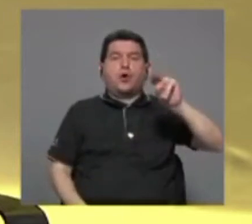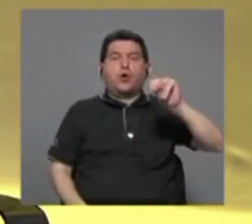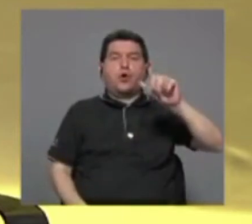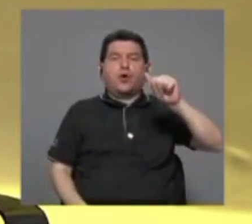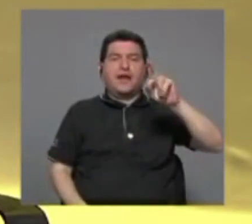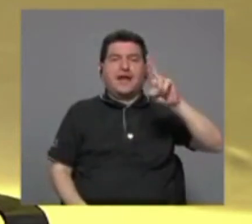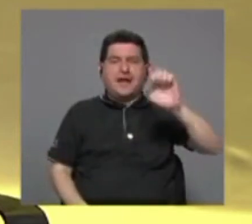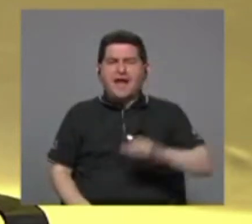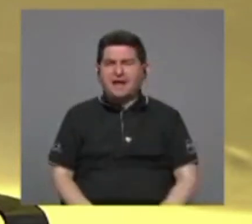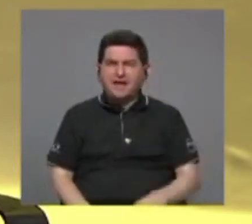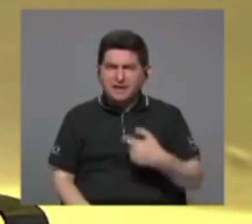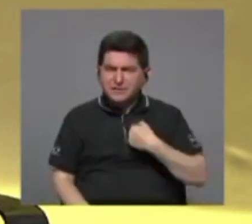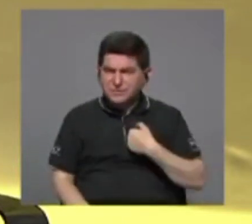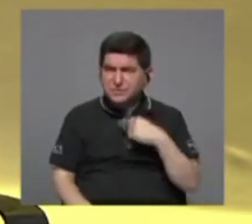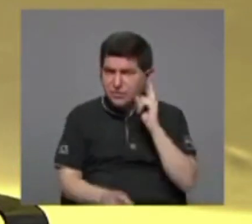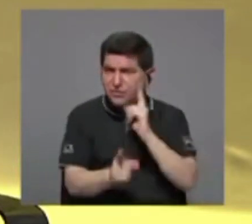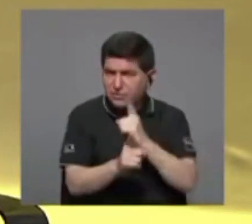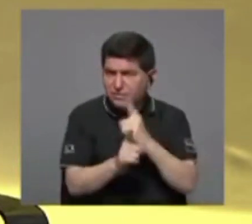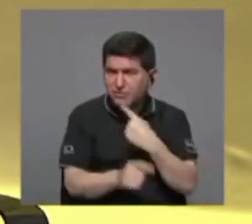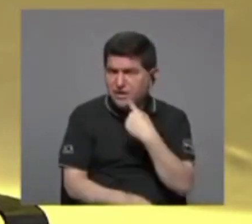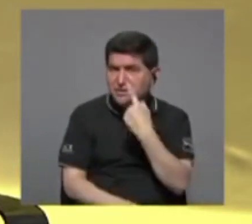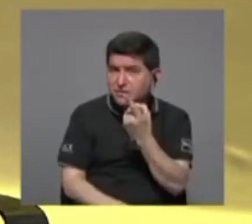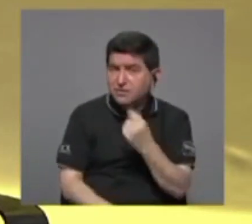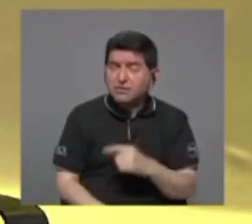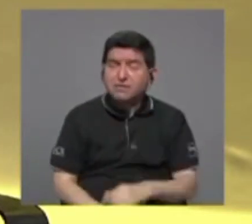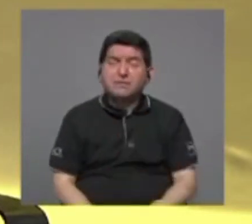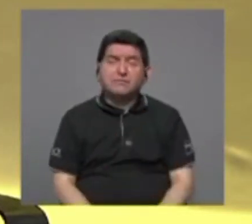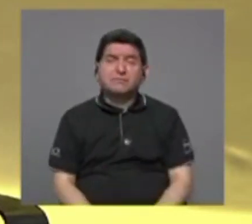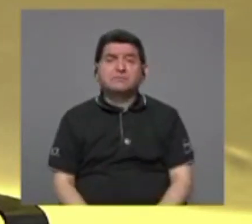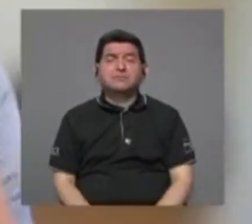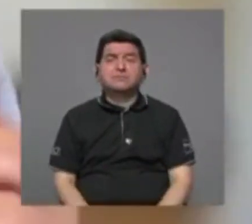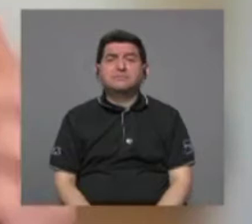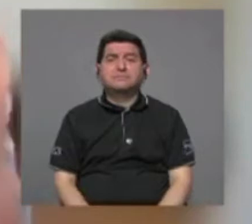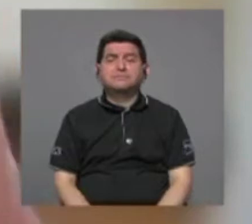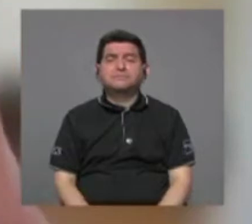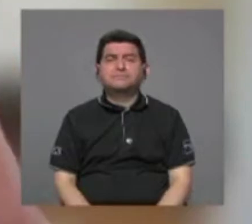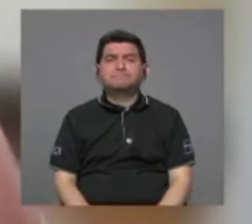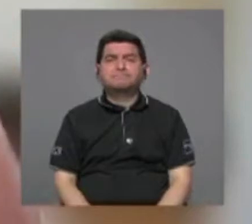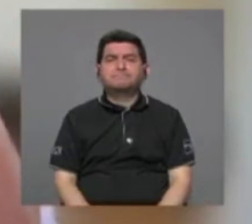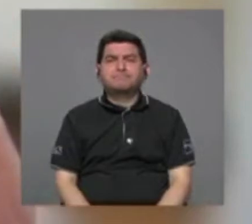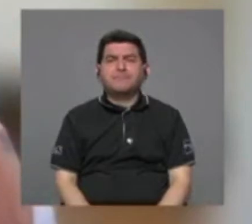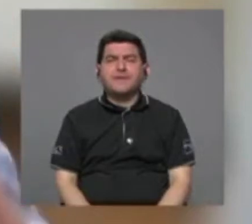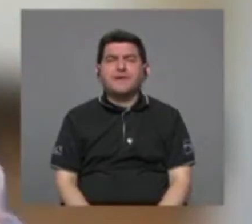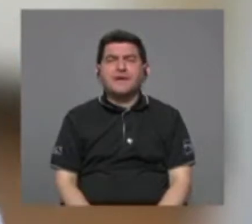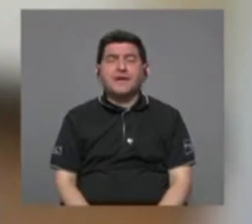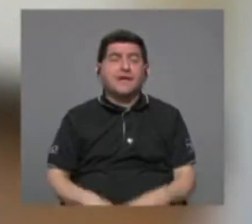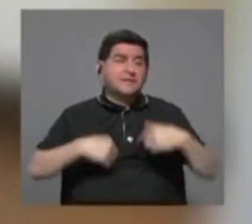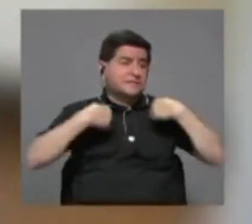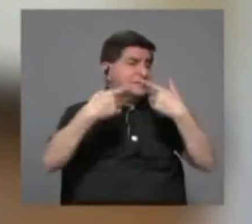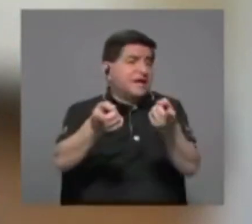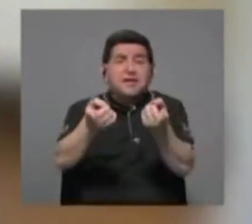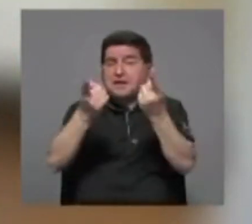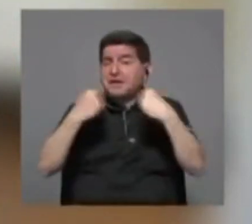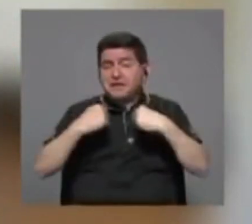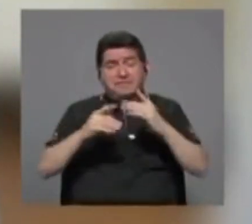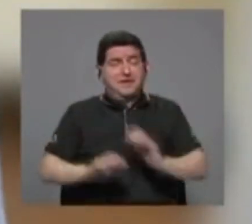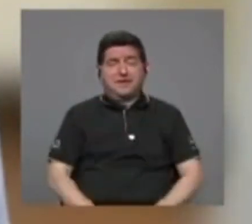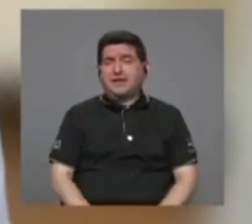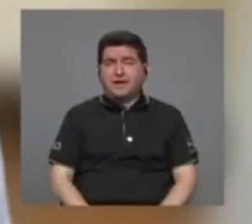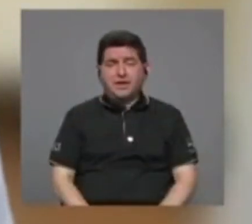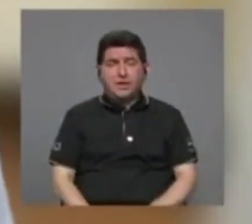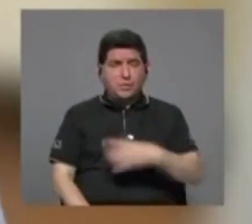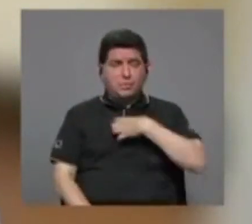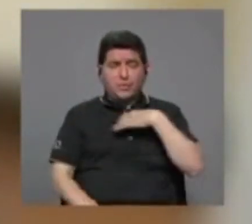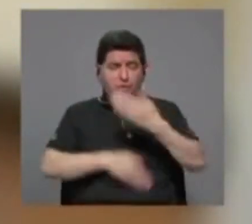¿Me equivoco, don Jorge? No, vea, es un ir y venir. Yo creo que típico de los procesos